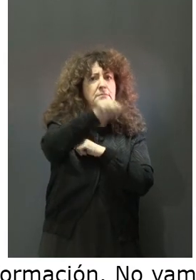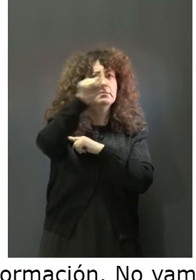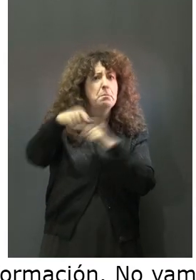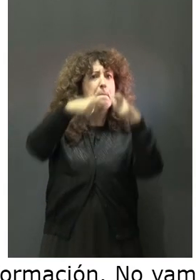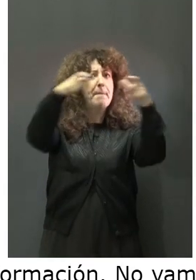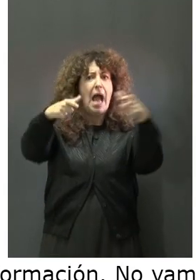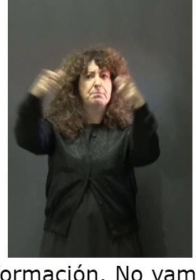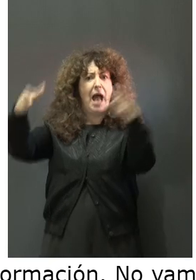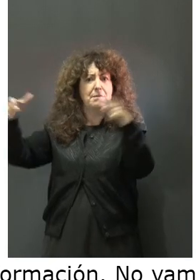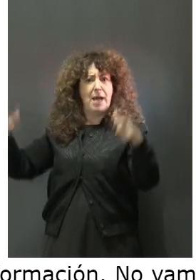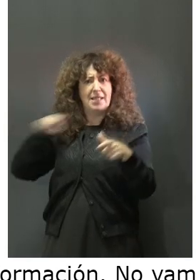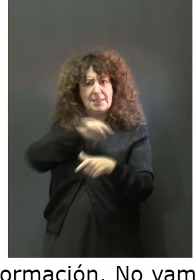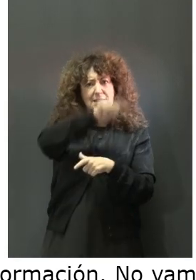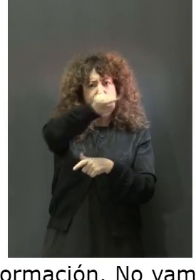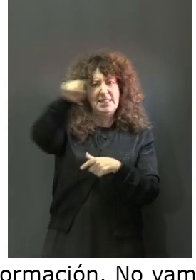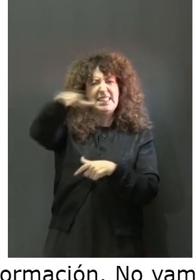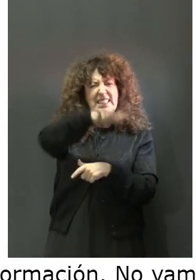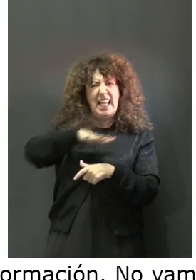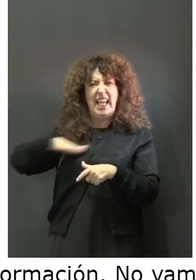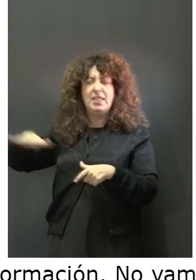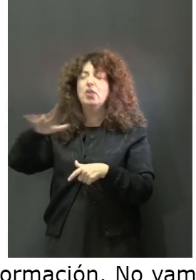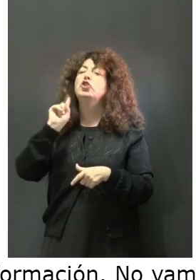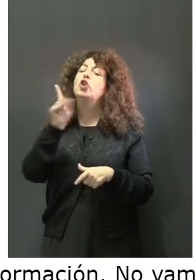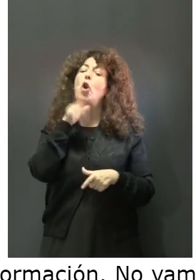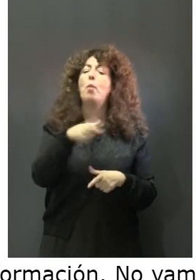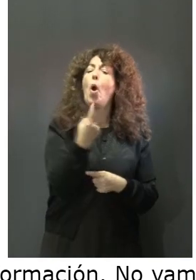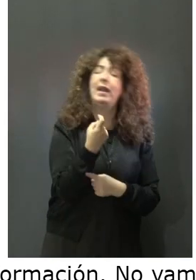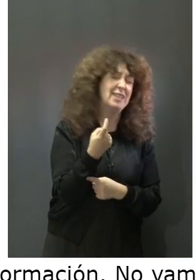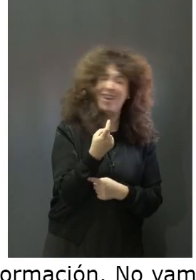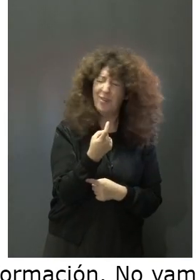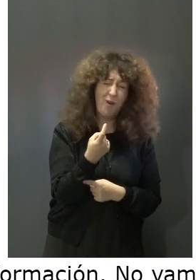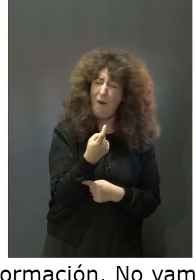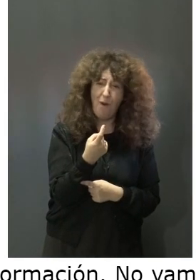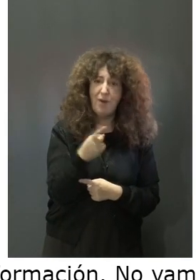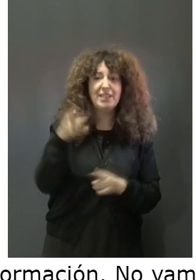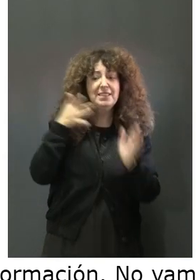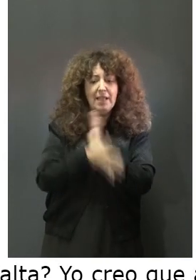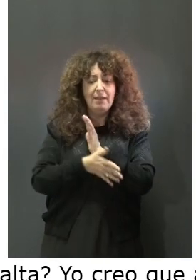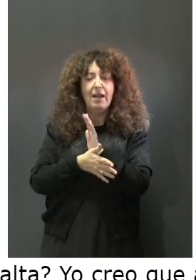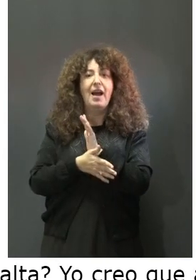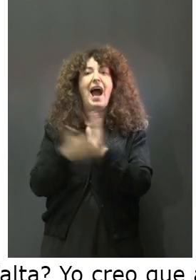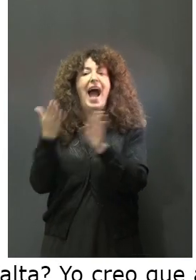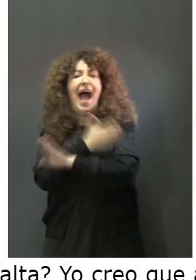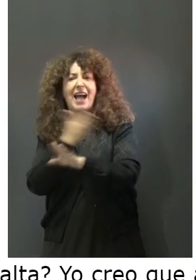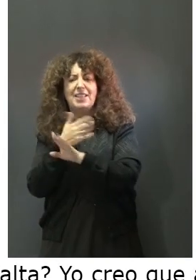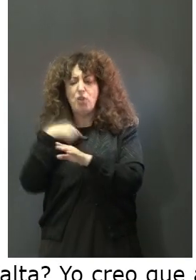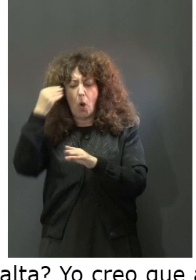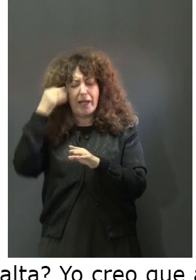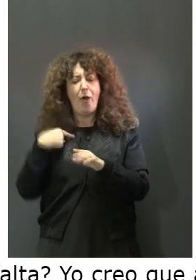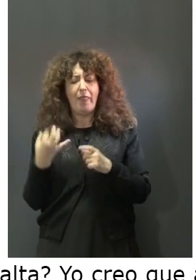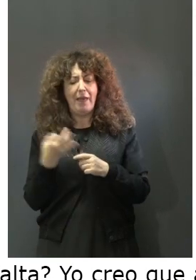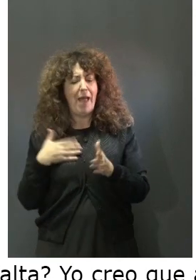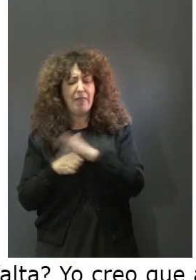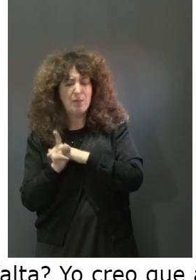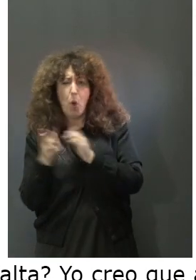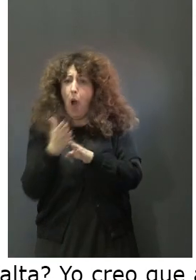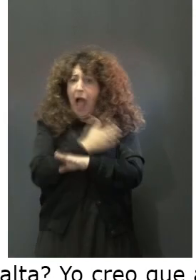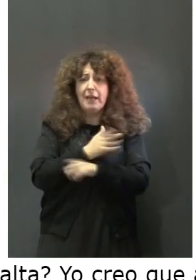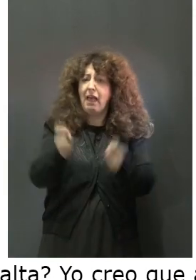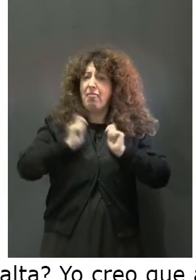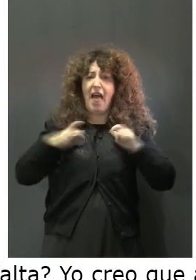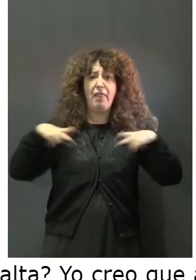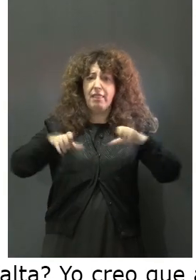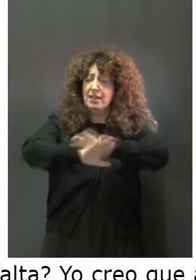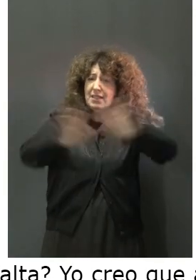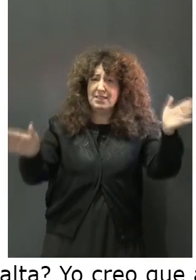más sitios. Y no solo cuando sea necesaria, sino antes de que la gente crea que necesita de esa accesibilidad, sino que la